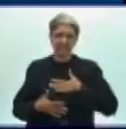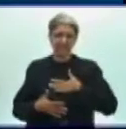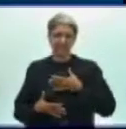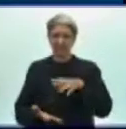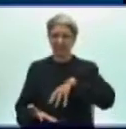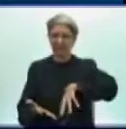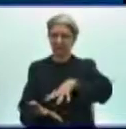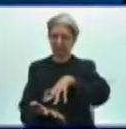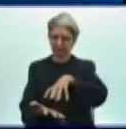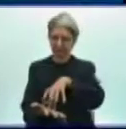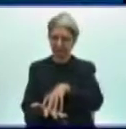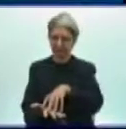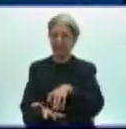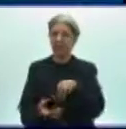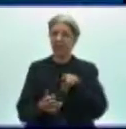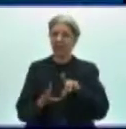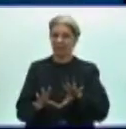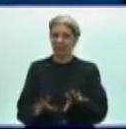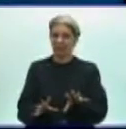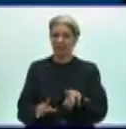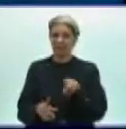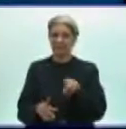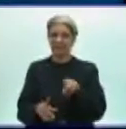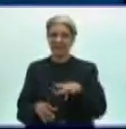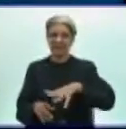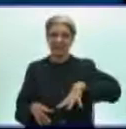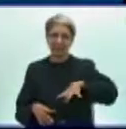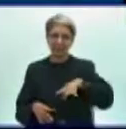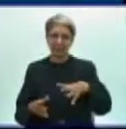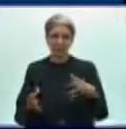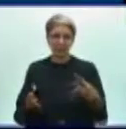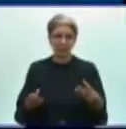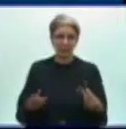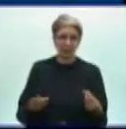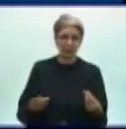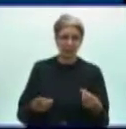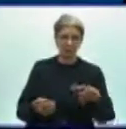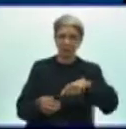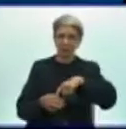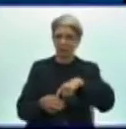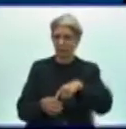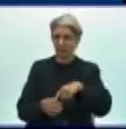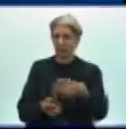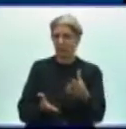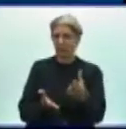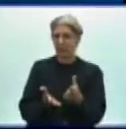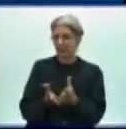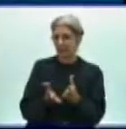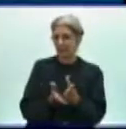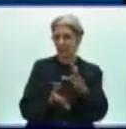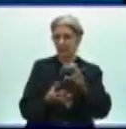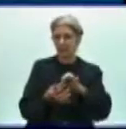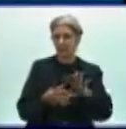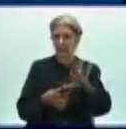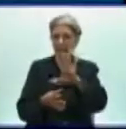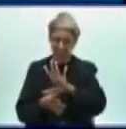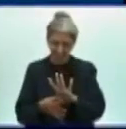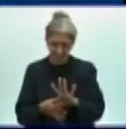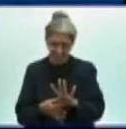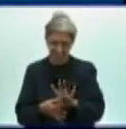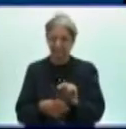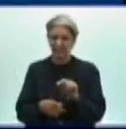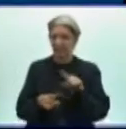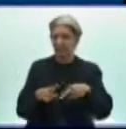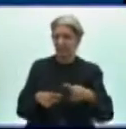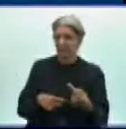región. A pesar de todo, la región se mantiene para muchos como núcleo de los estudios geográficos. Después de haber